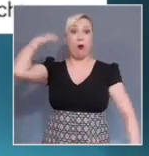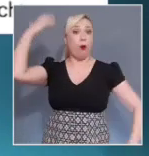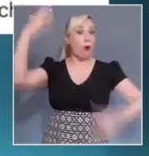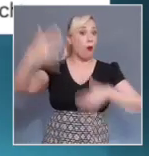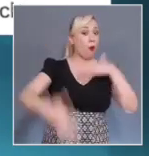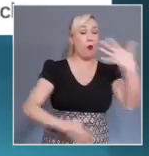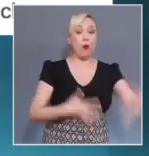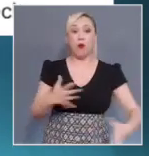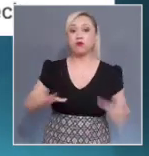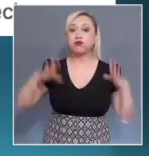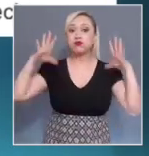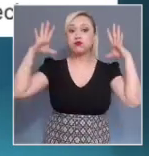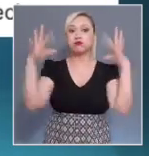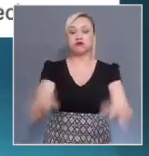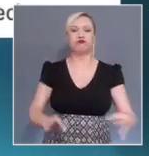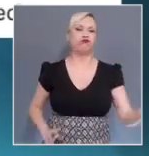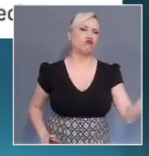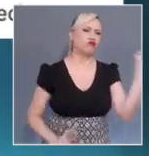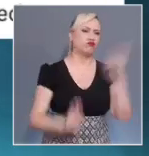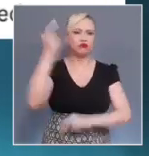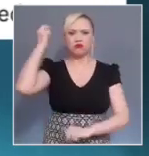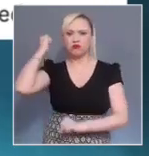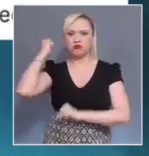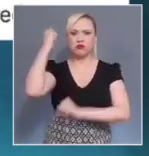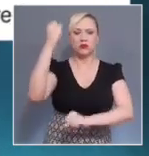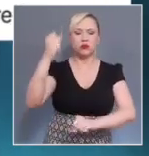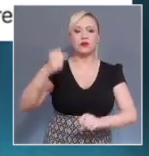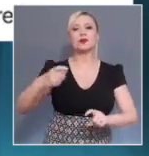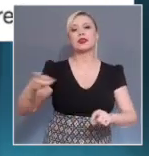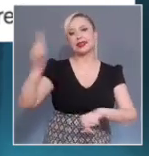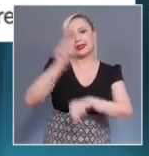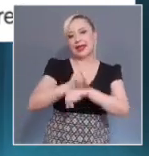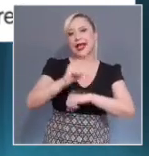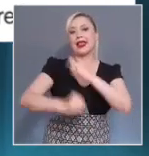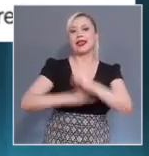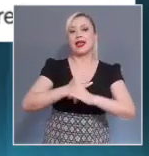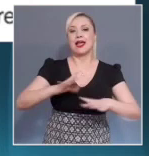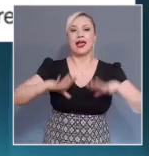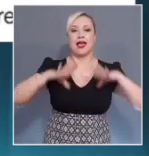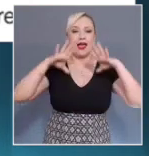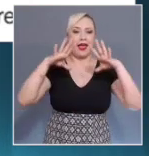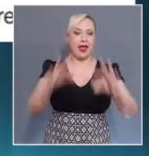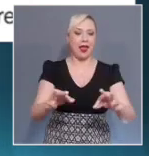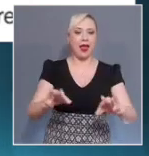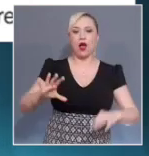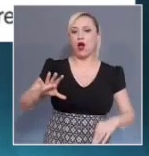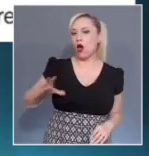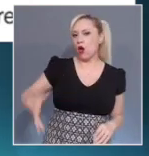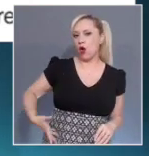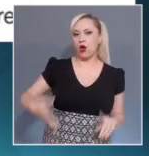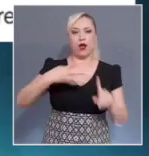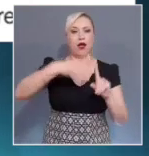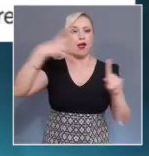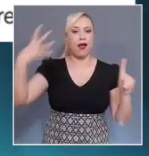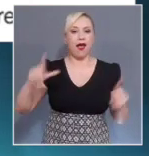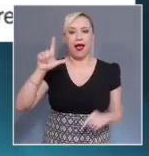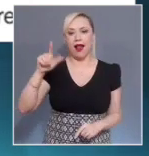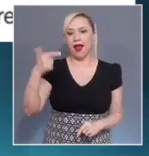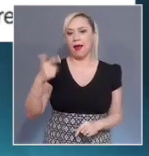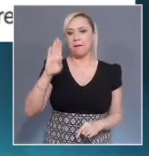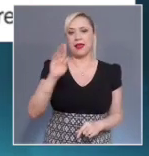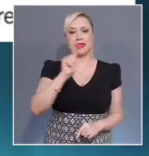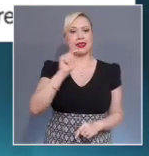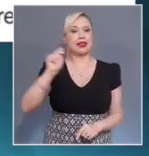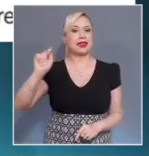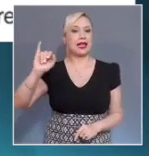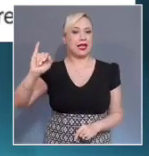de dicha comunidad y el origen del Día Internacional del Orgullo LGBTI+. Precisó que nunca debemos olvidar que todas